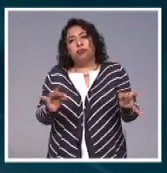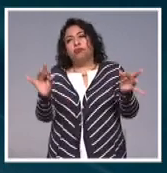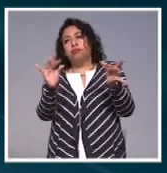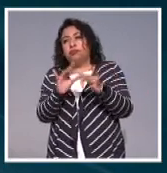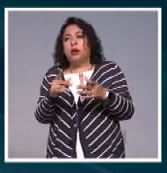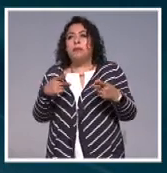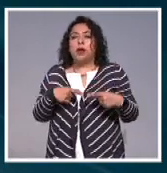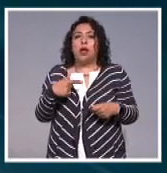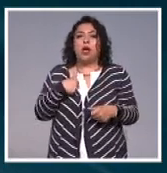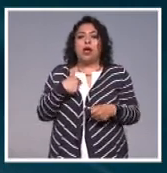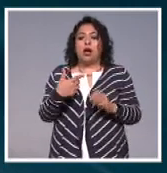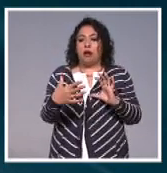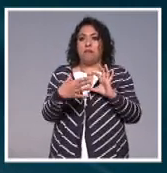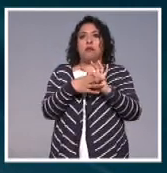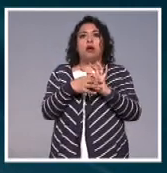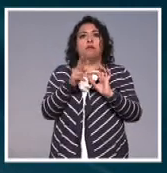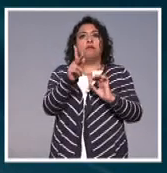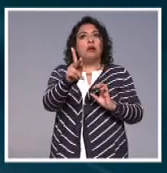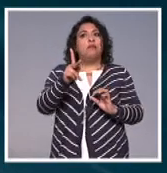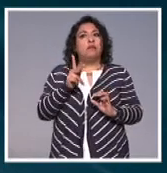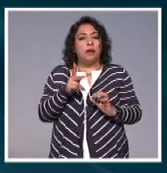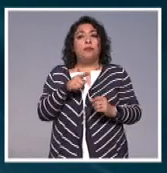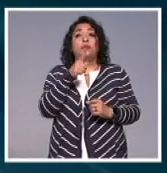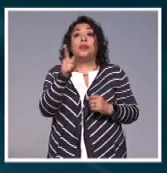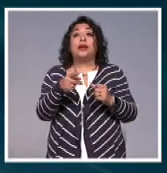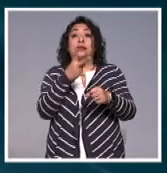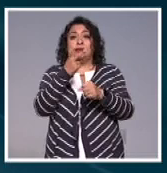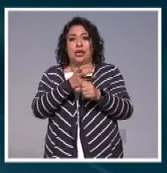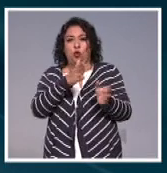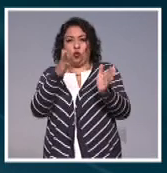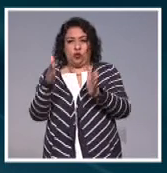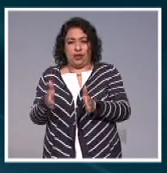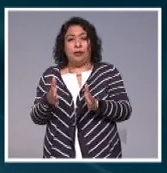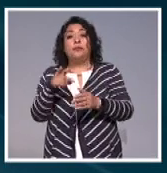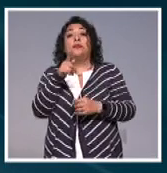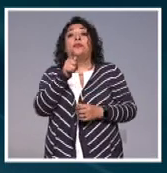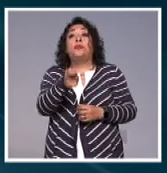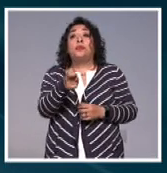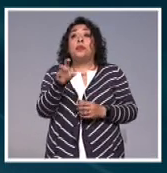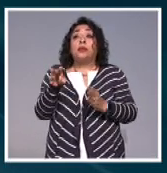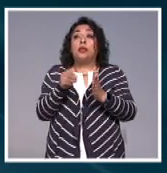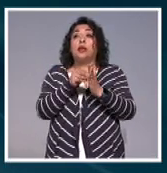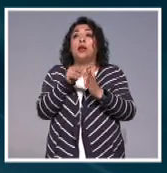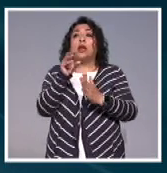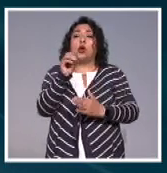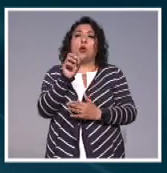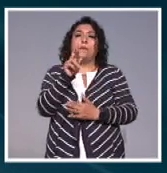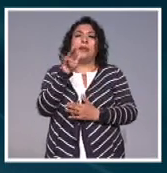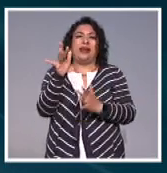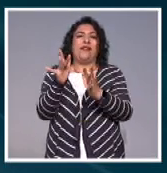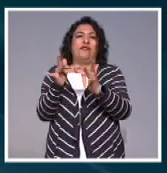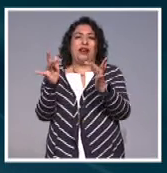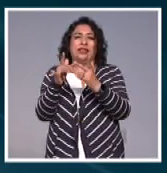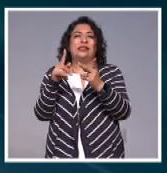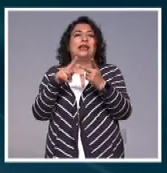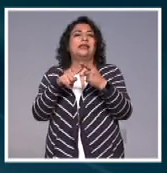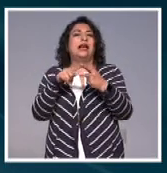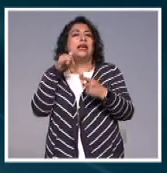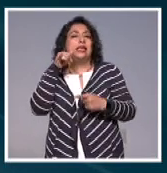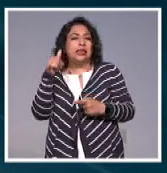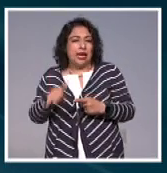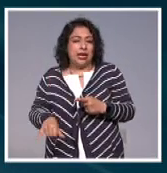la gente se va a identificar. La segunda parte del concierto será compuesta por arias de ópera francesa e